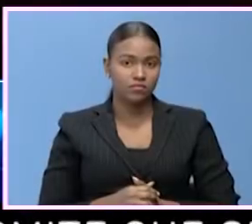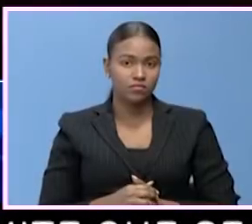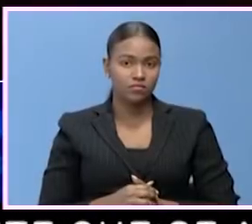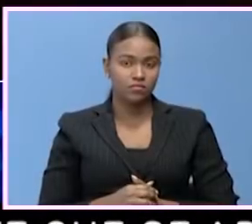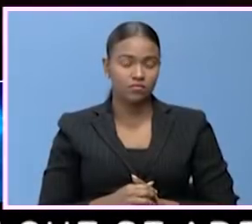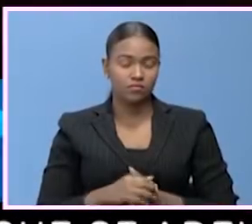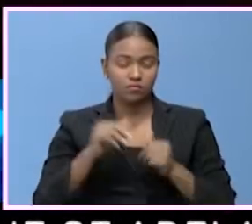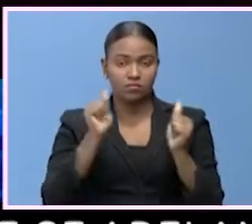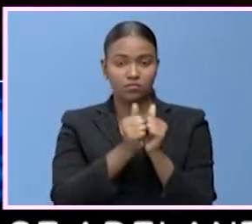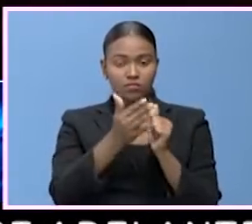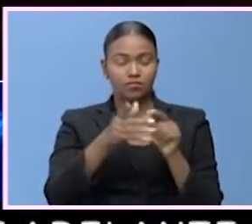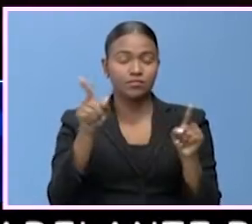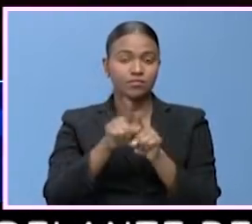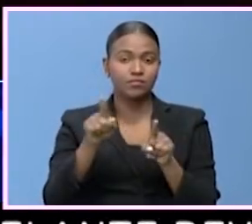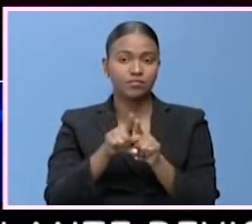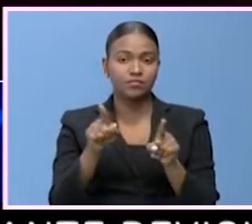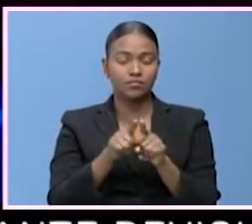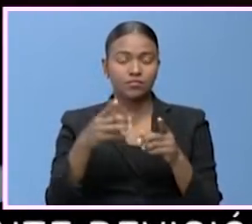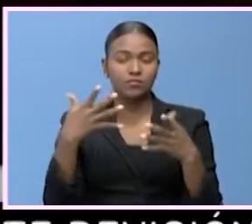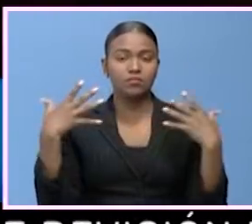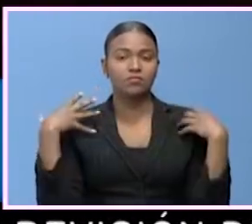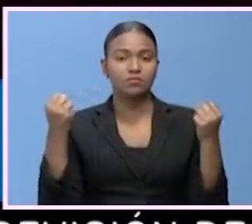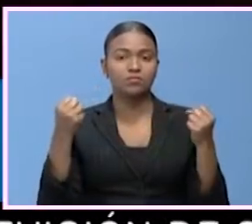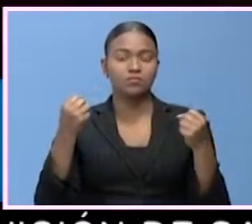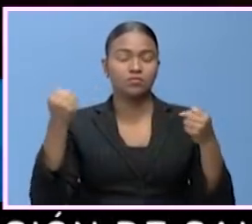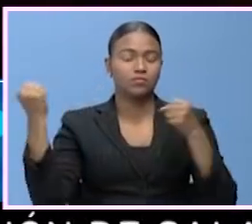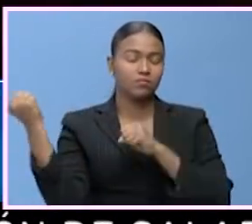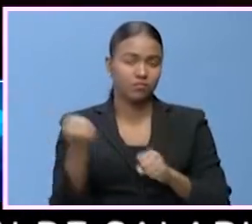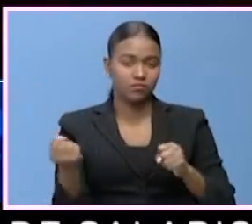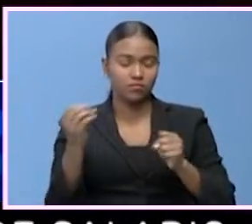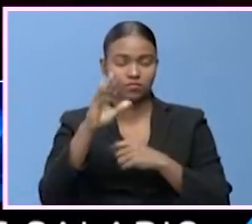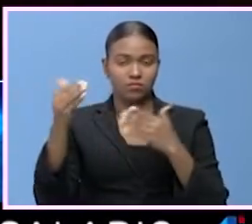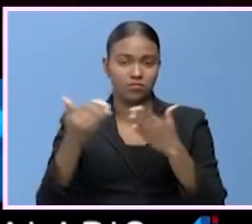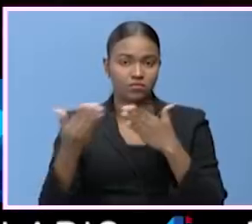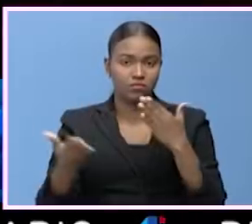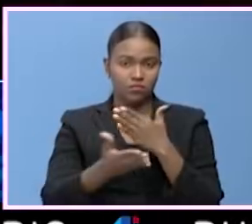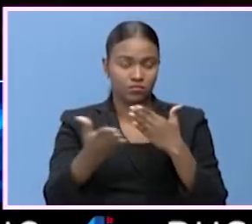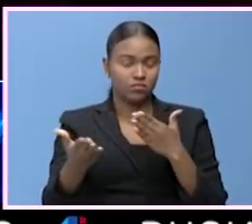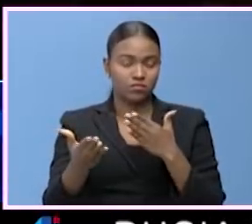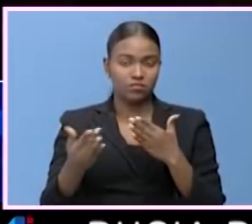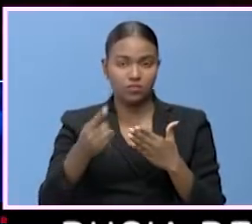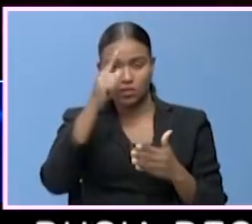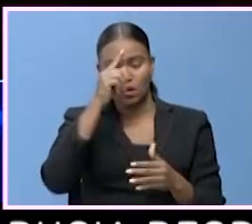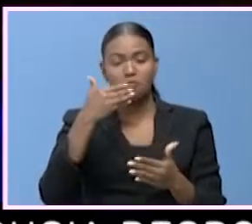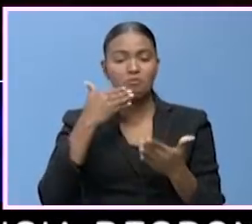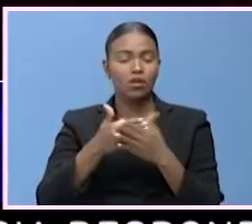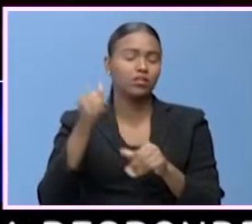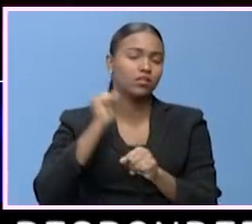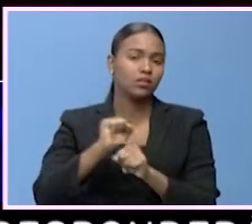y con ellos también a las Fuerzas Armadas, a todos, por el trabajo,